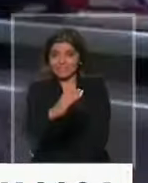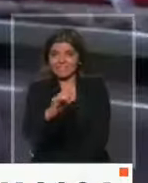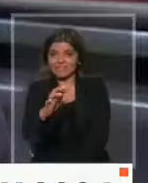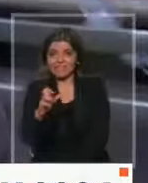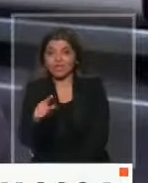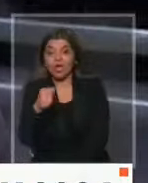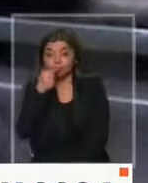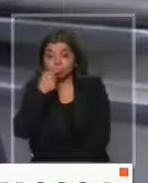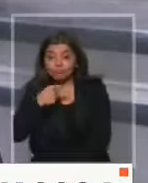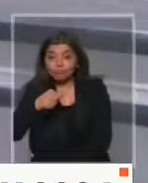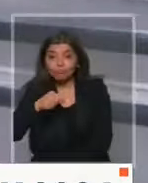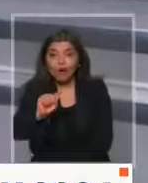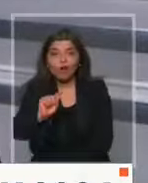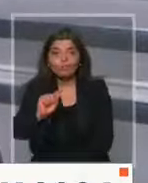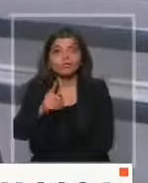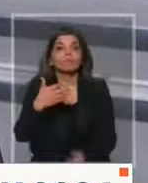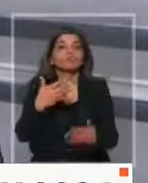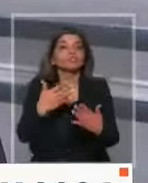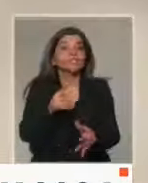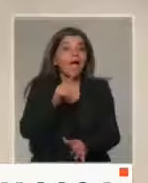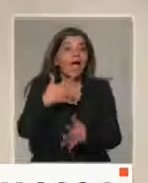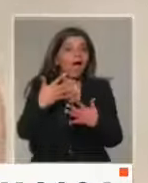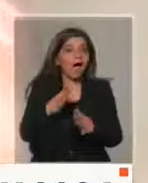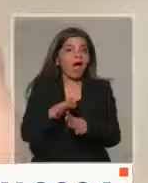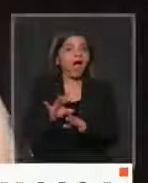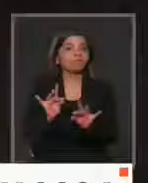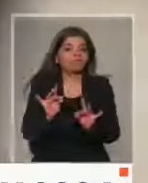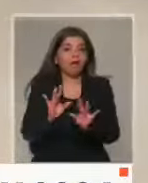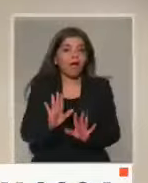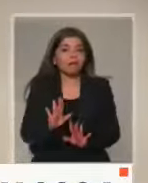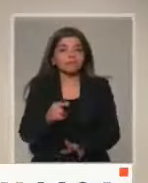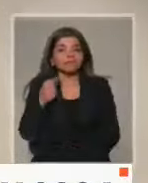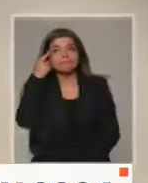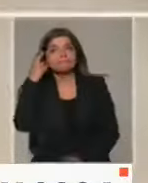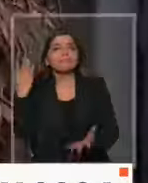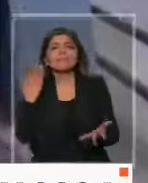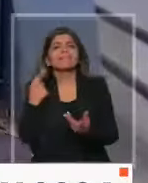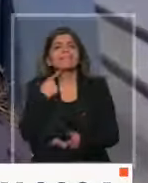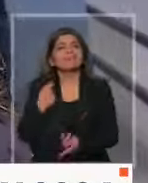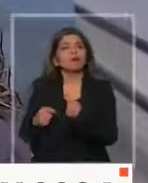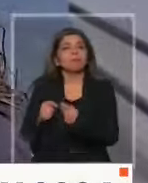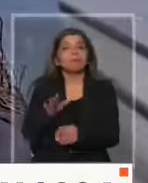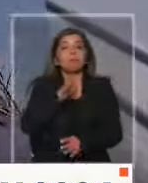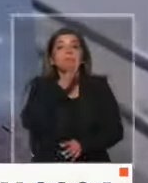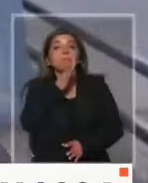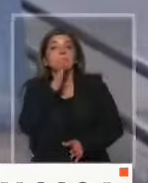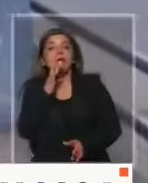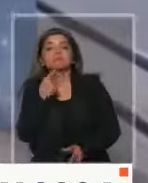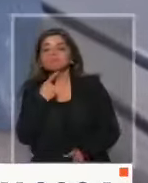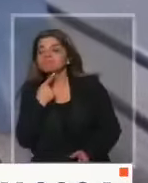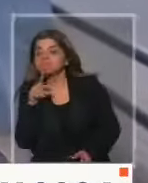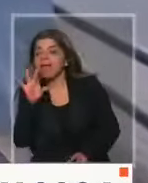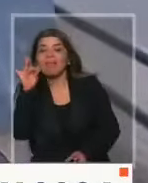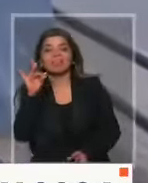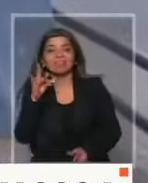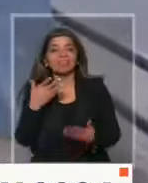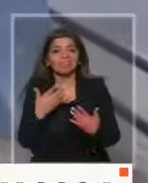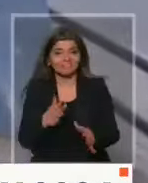próximo evento ocurrirá muy pronto tiene algo en mente nada todavía lo que haya que me pueda tentar